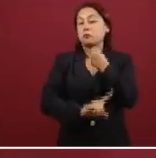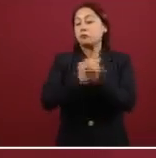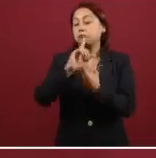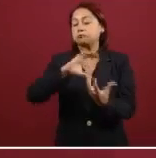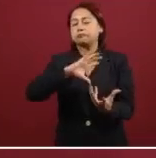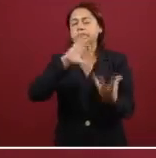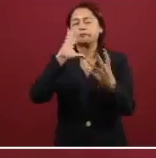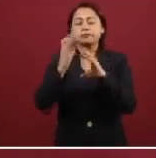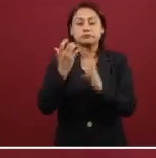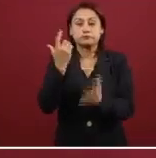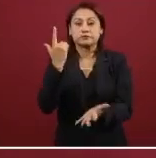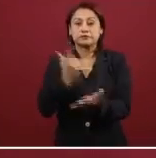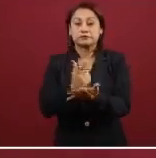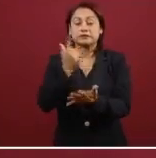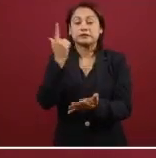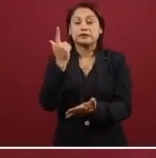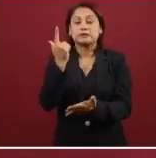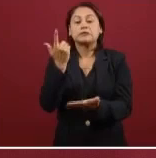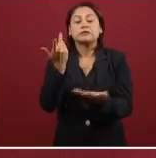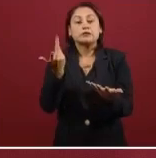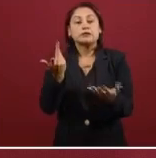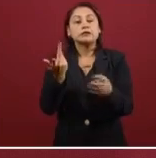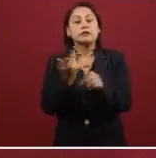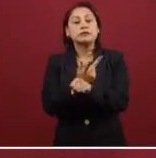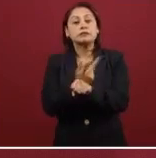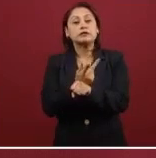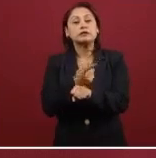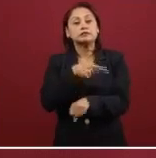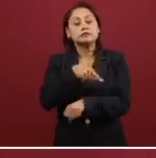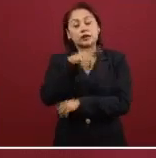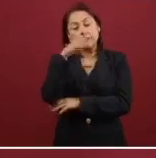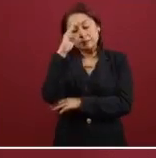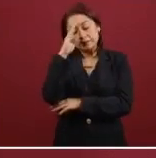y se piensa en rescatar